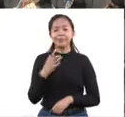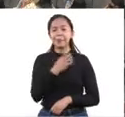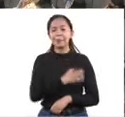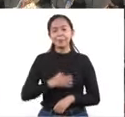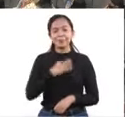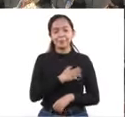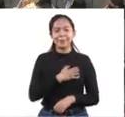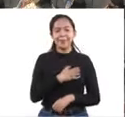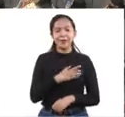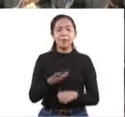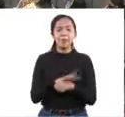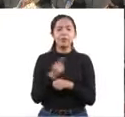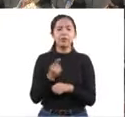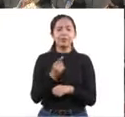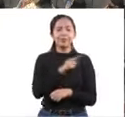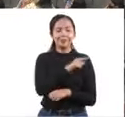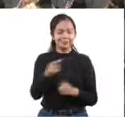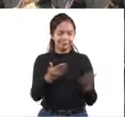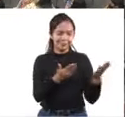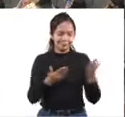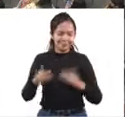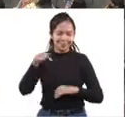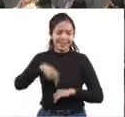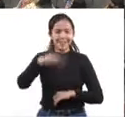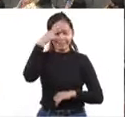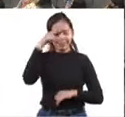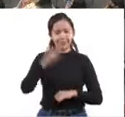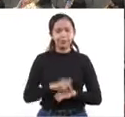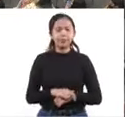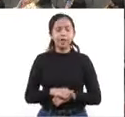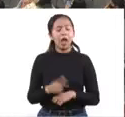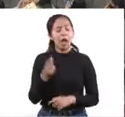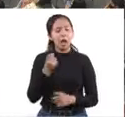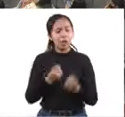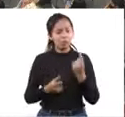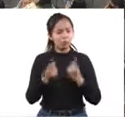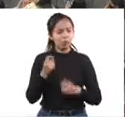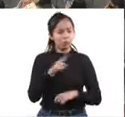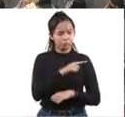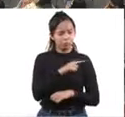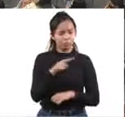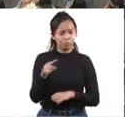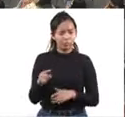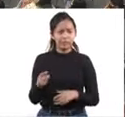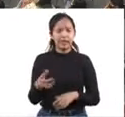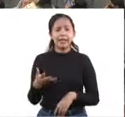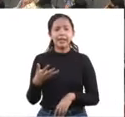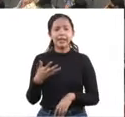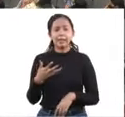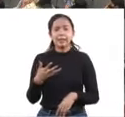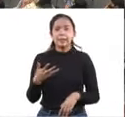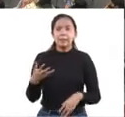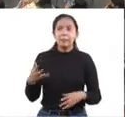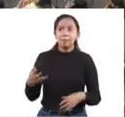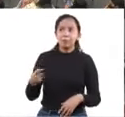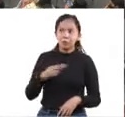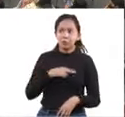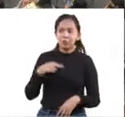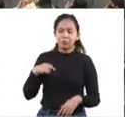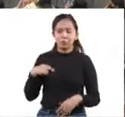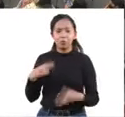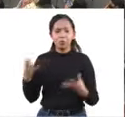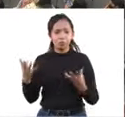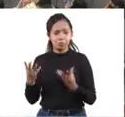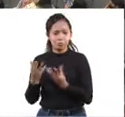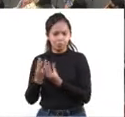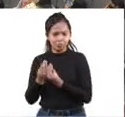recibirlos y recibirlas aquí. Algunos de ustedes tuvieron la oportunidad de estar con nosotros ahí en el antiguo